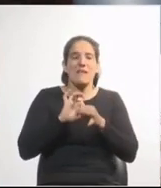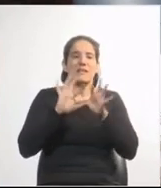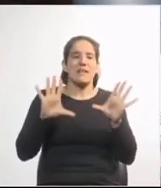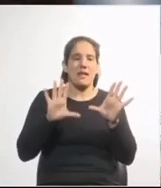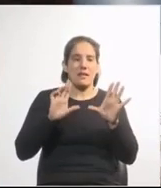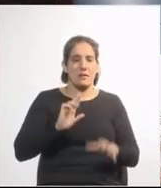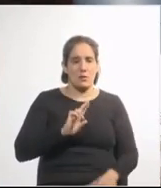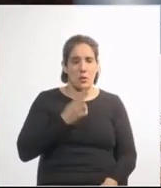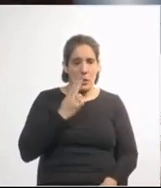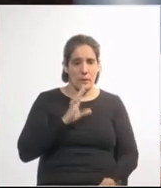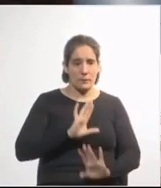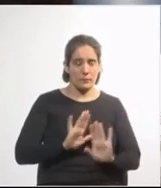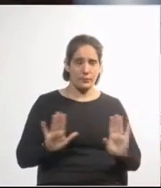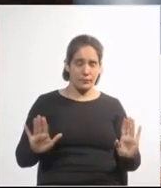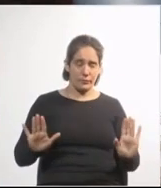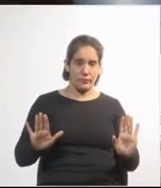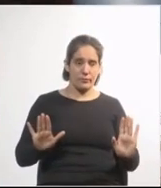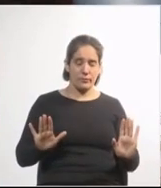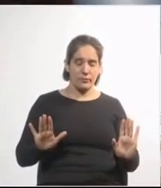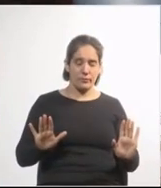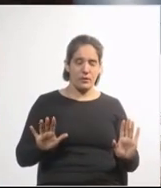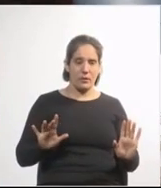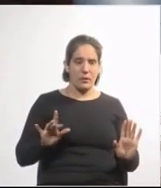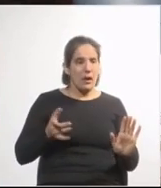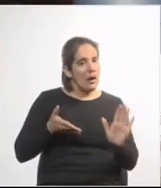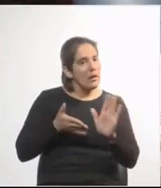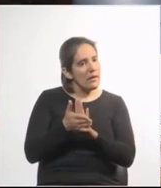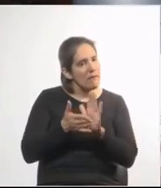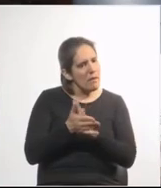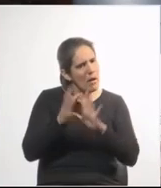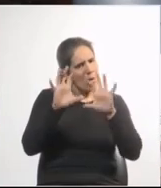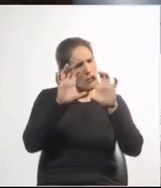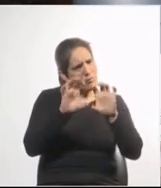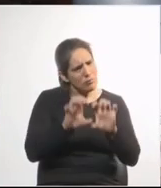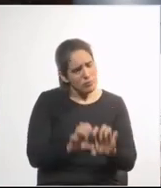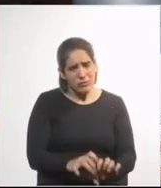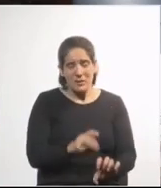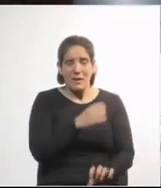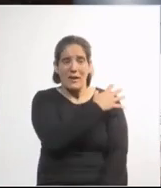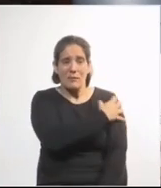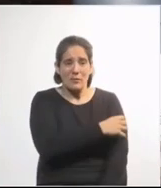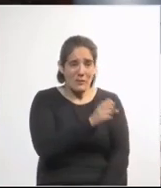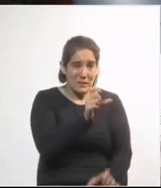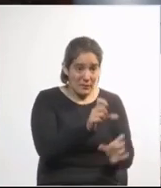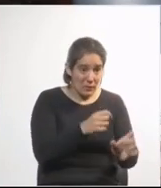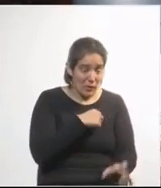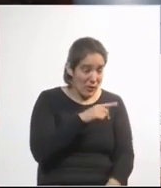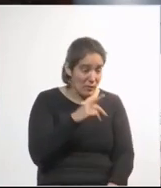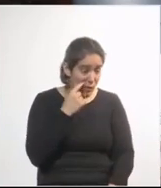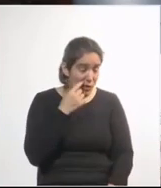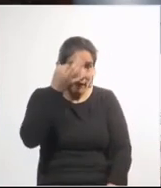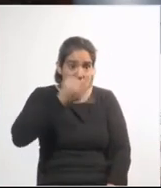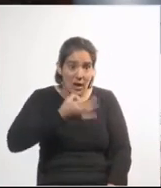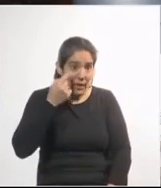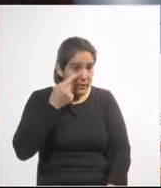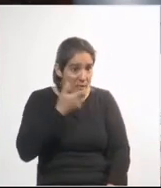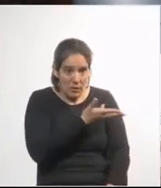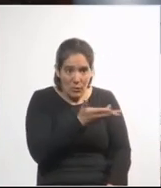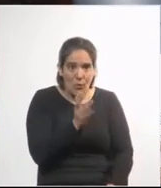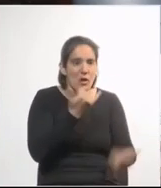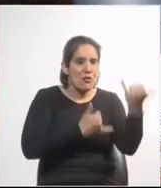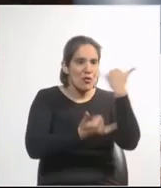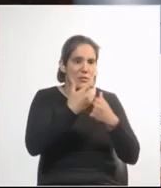nacional. Que se han deteriorado las condiciones de vida de la gran mayoría de la población es un dato confirmado por las